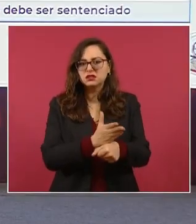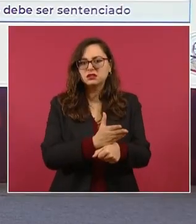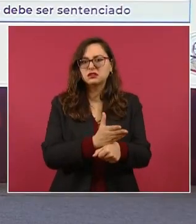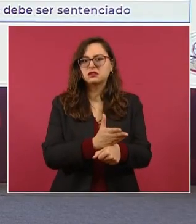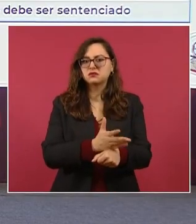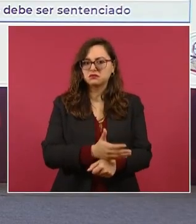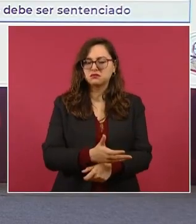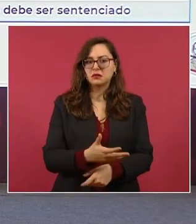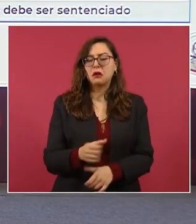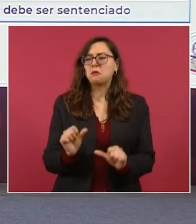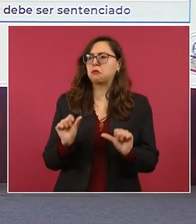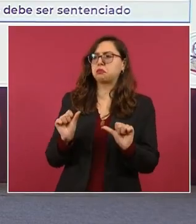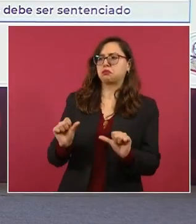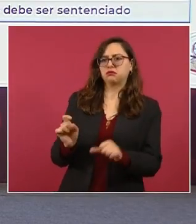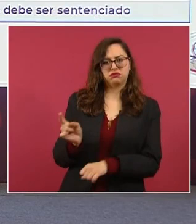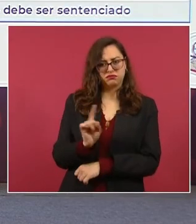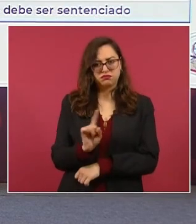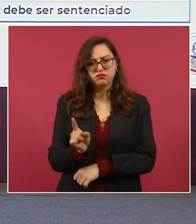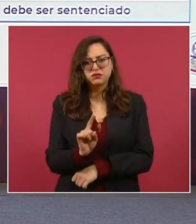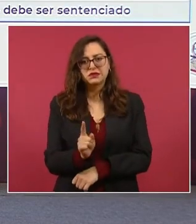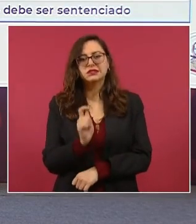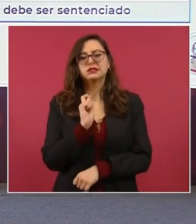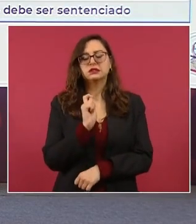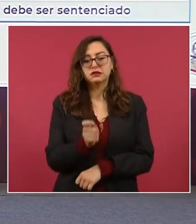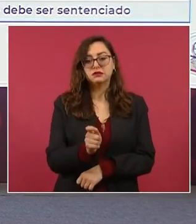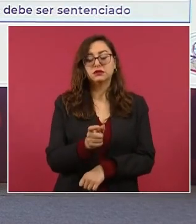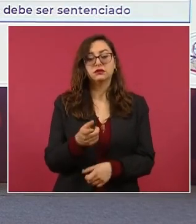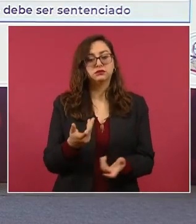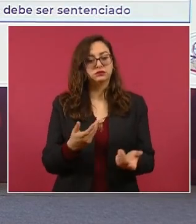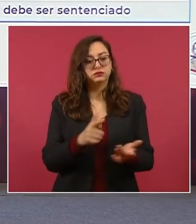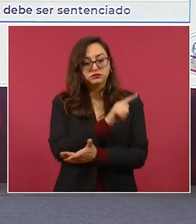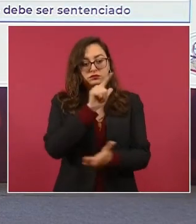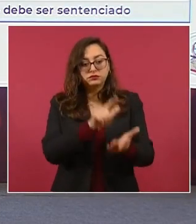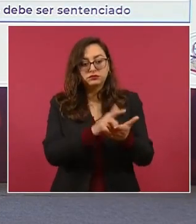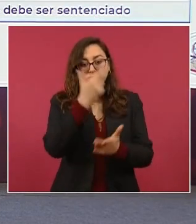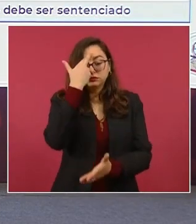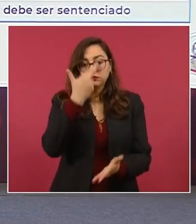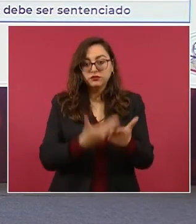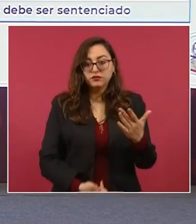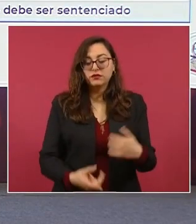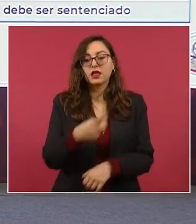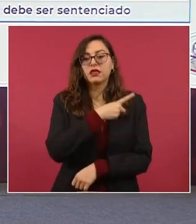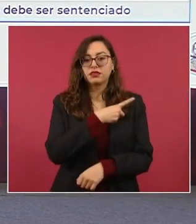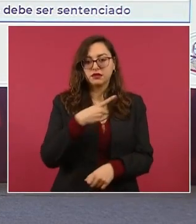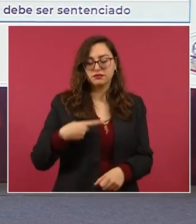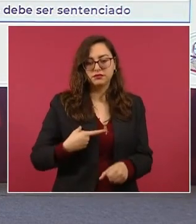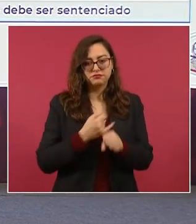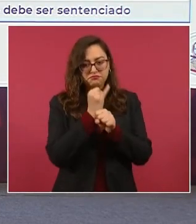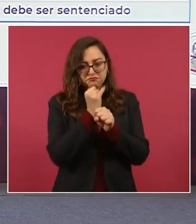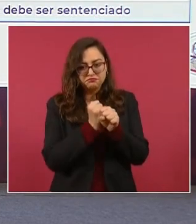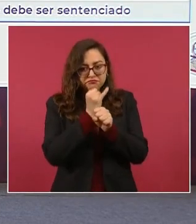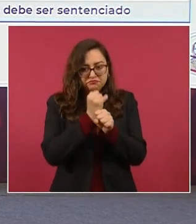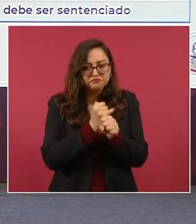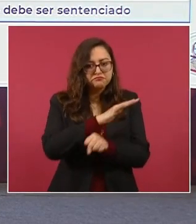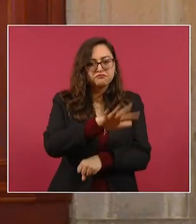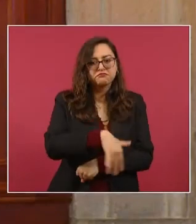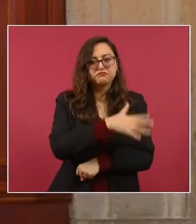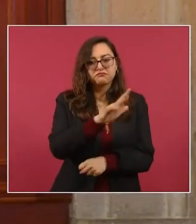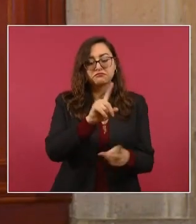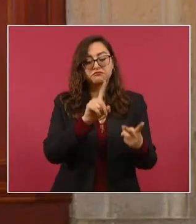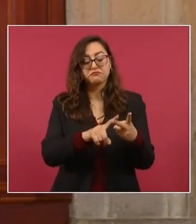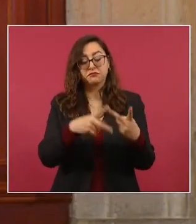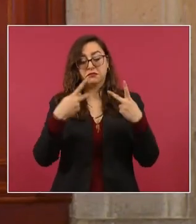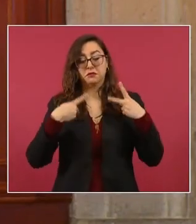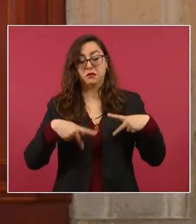cero impunidad, es que todo delito debe ser investigado y perseguido. Todo autor material e intelectual de un delito debe